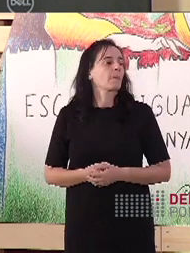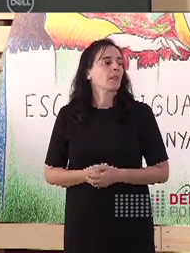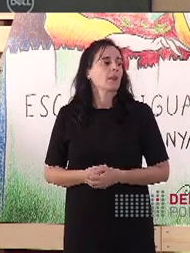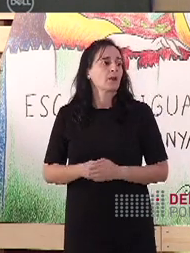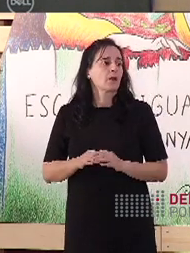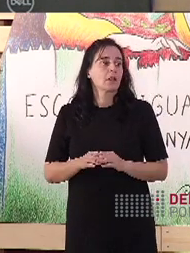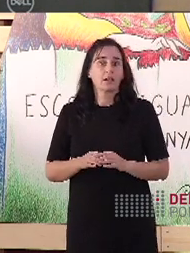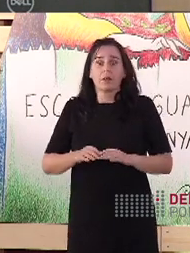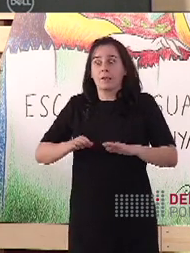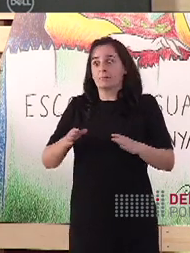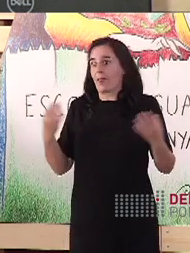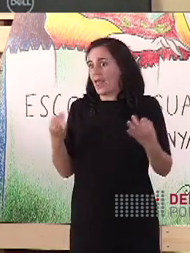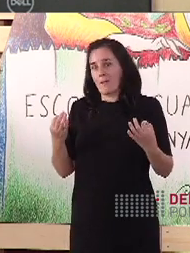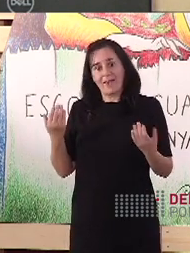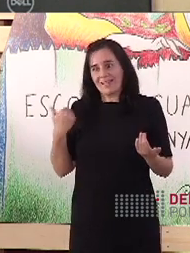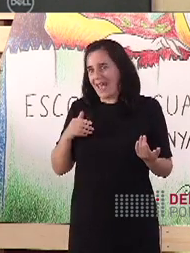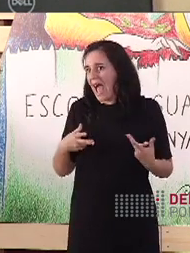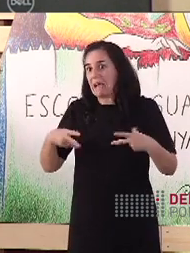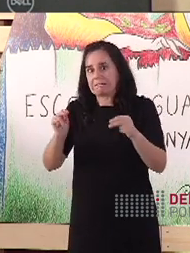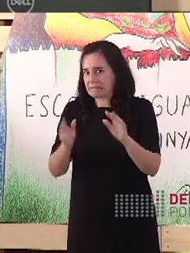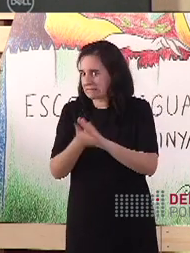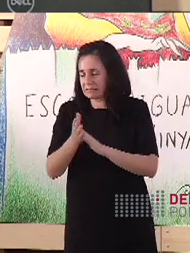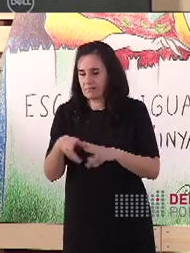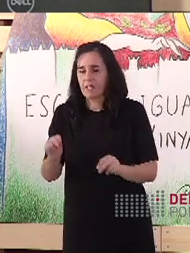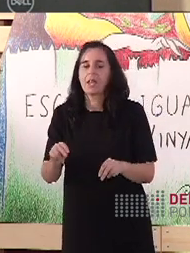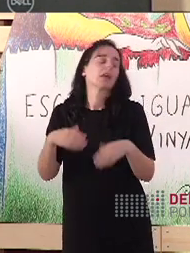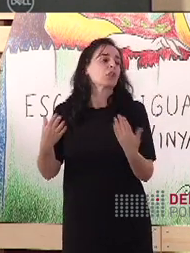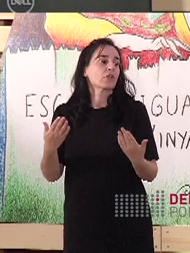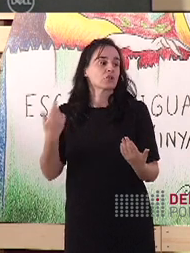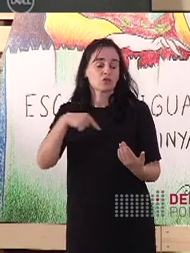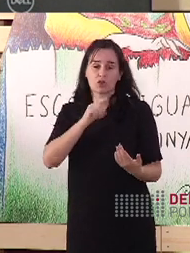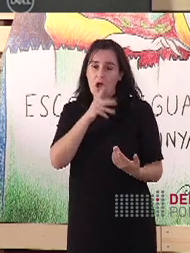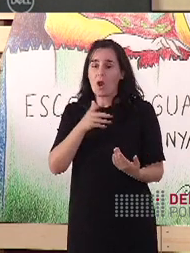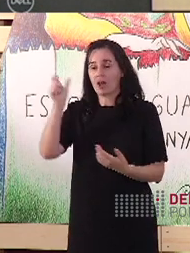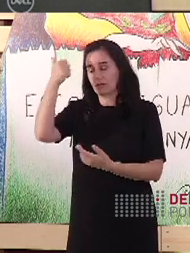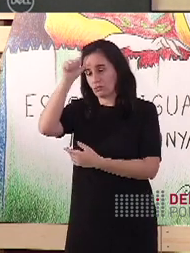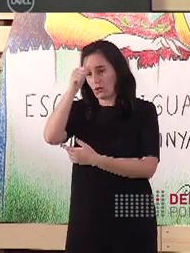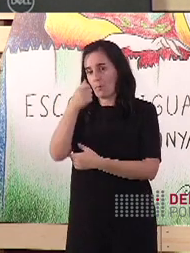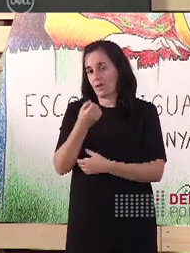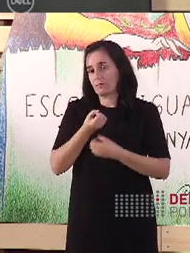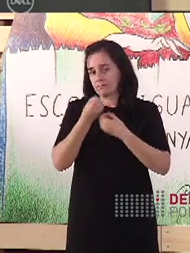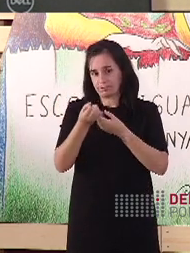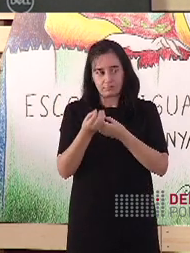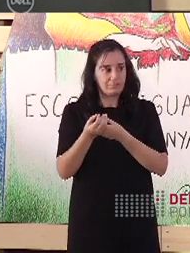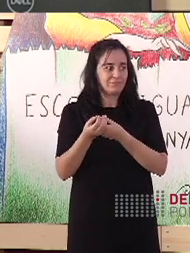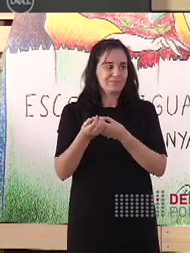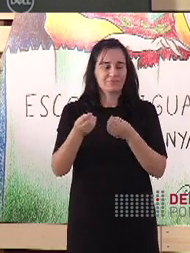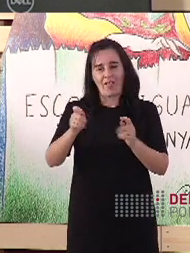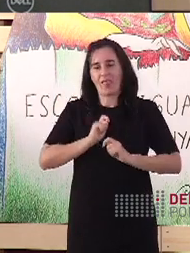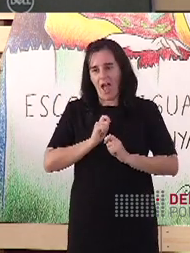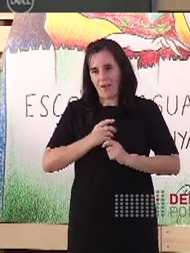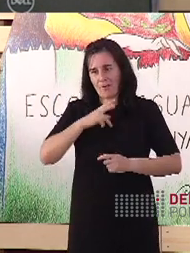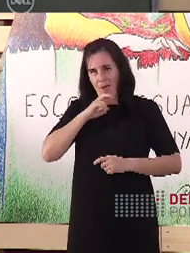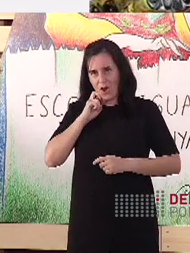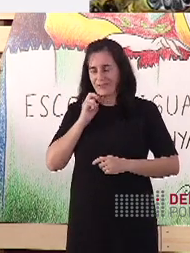es que nos tenemos que ir terminando, así que hemos traído aquí a un señor para que nos valide, no, es una broma. Noam